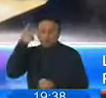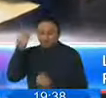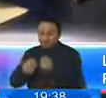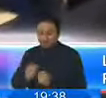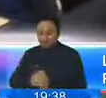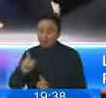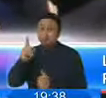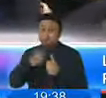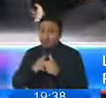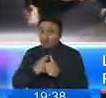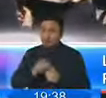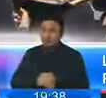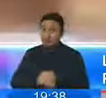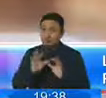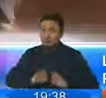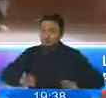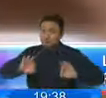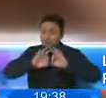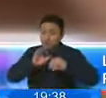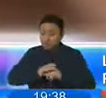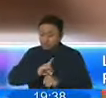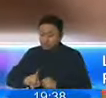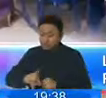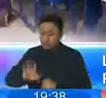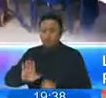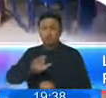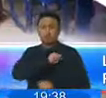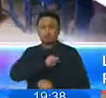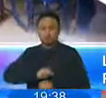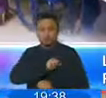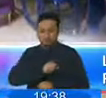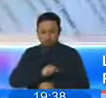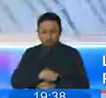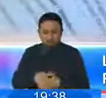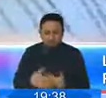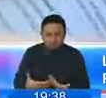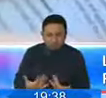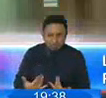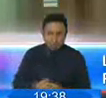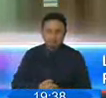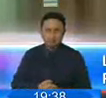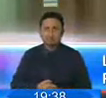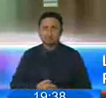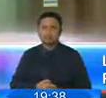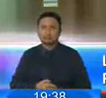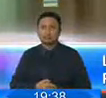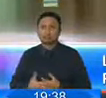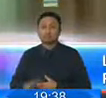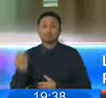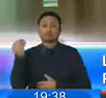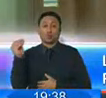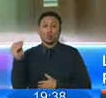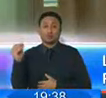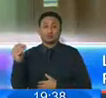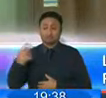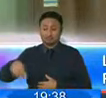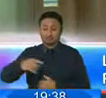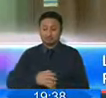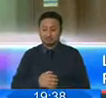Lo primero, es importante reconocer las actitudes que ellos pueden tener frente a este reto. Los jóvenes, lógicamente, los